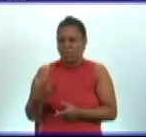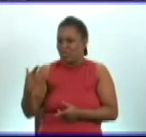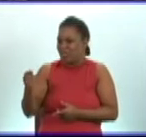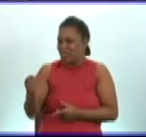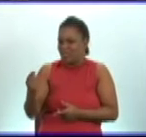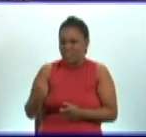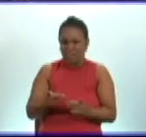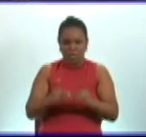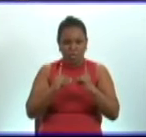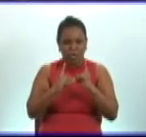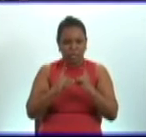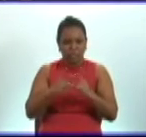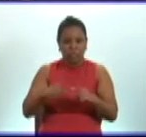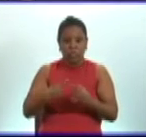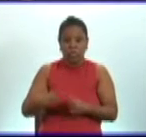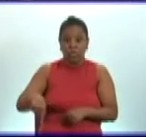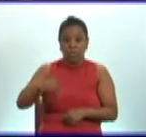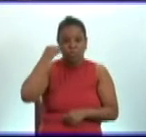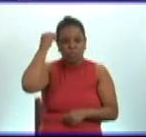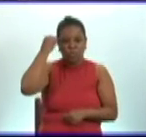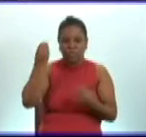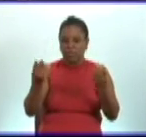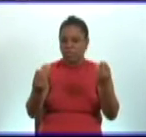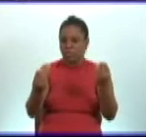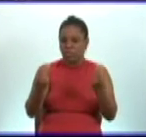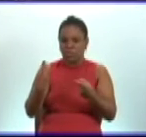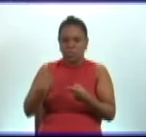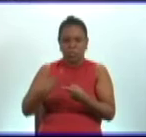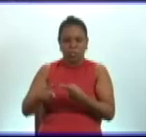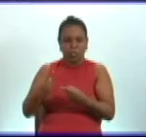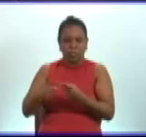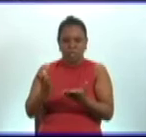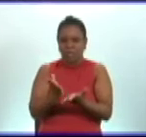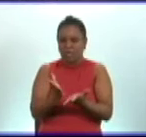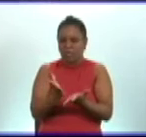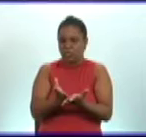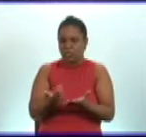Castañón. Pues ellos creen que fueron muchos más los que injuriaron la tumba.